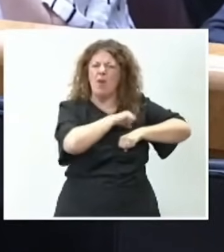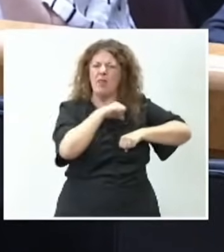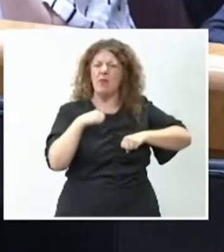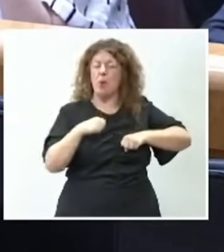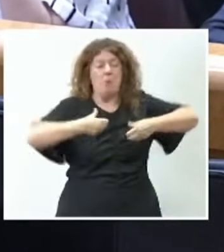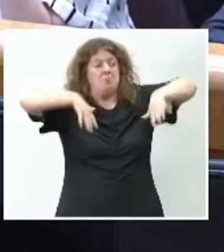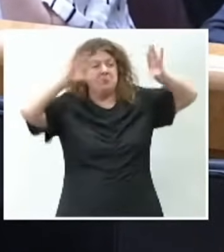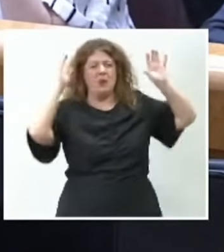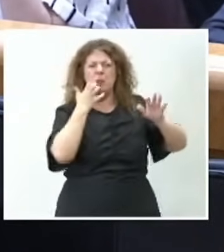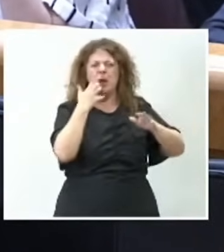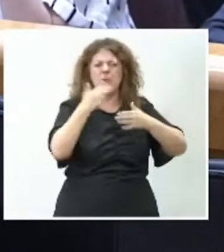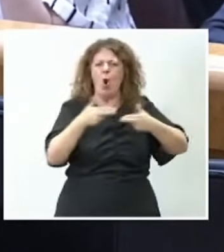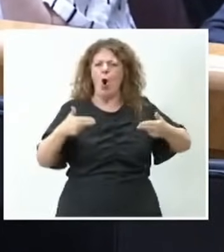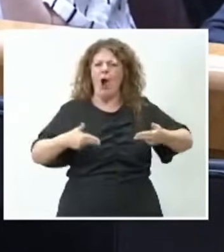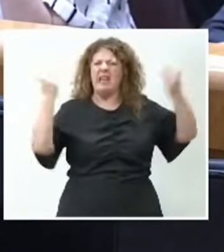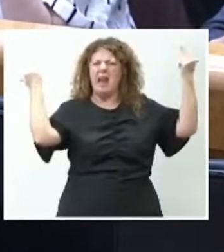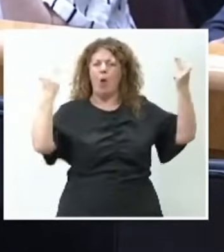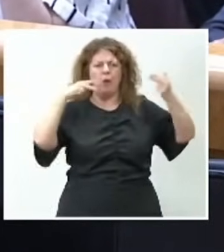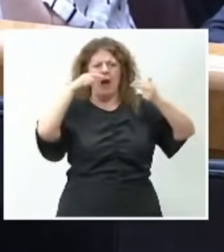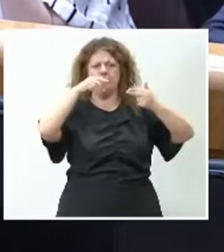que por ejemplo